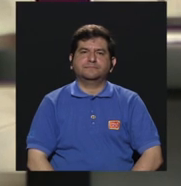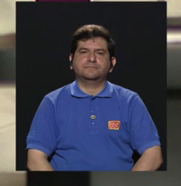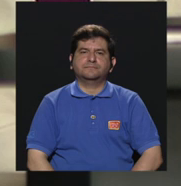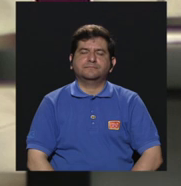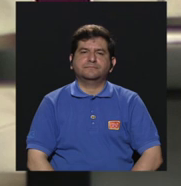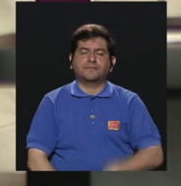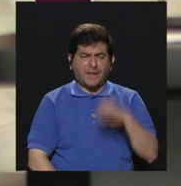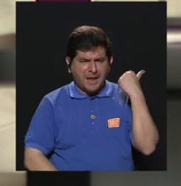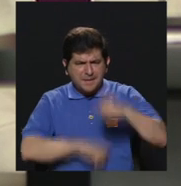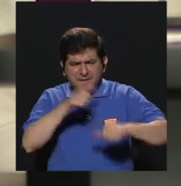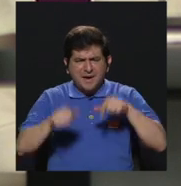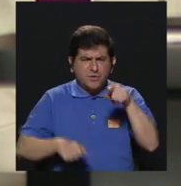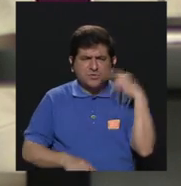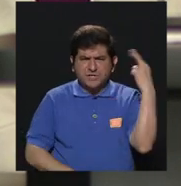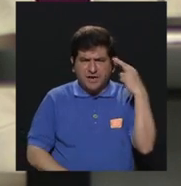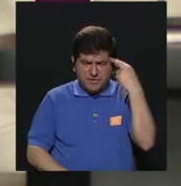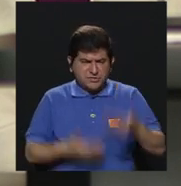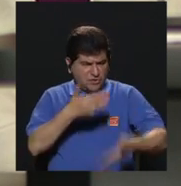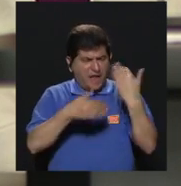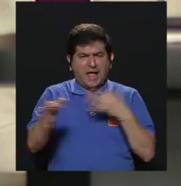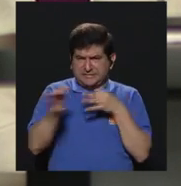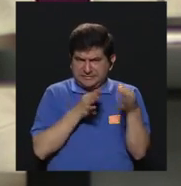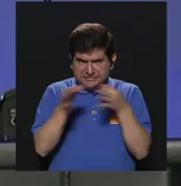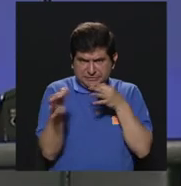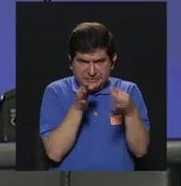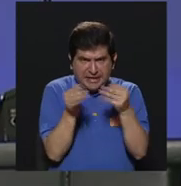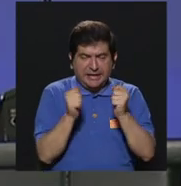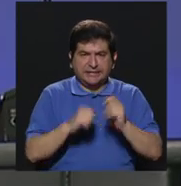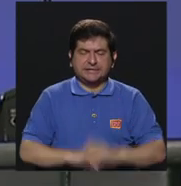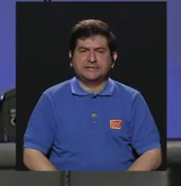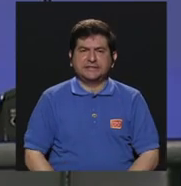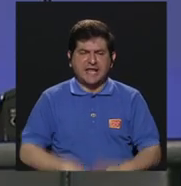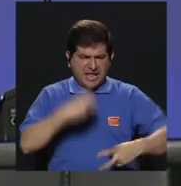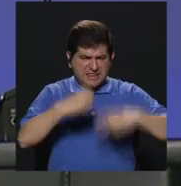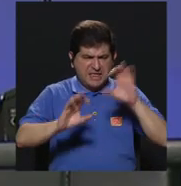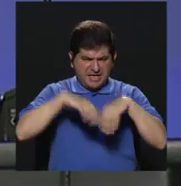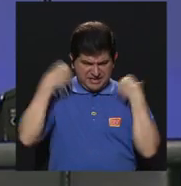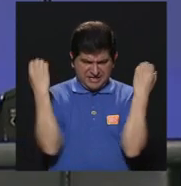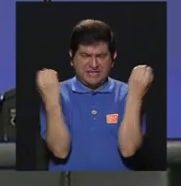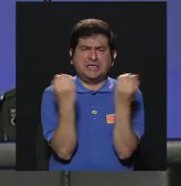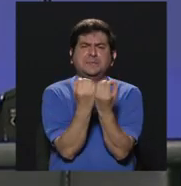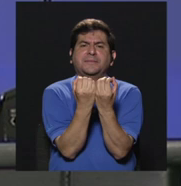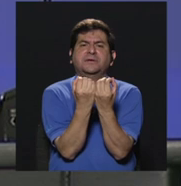Para combatir esas causas que he señalado del crimen organizado,